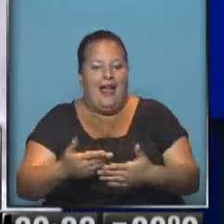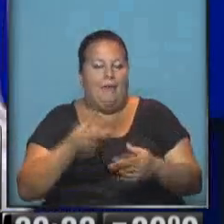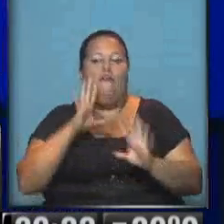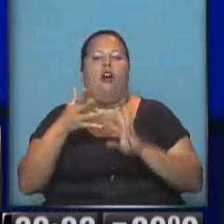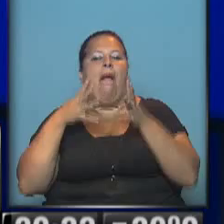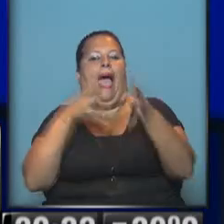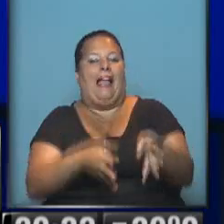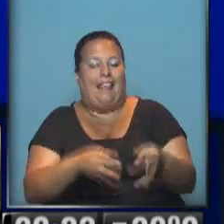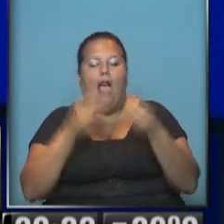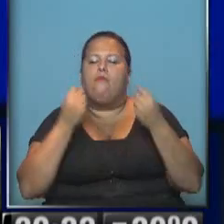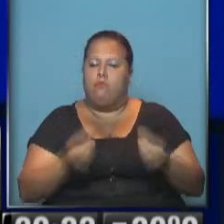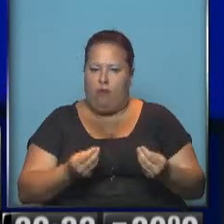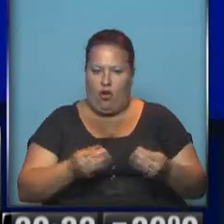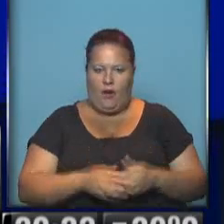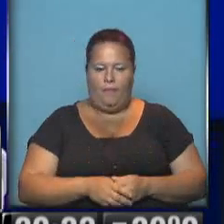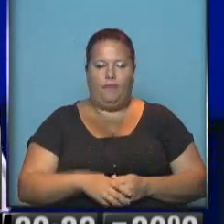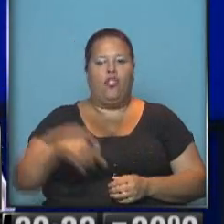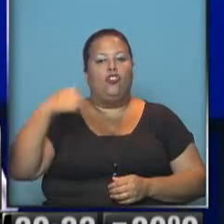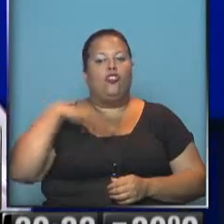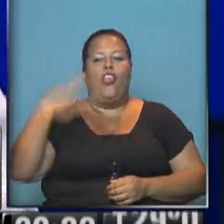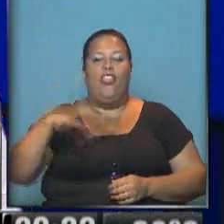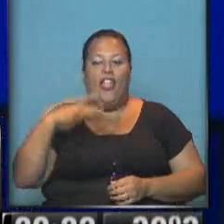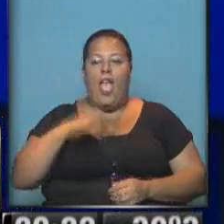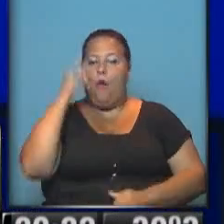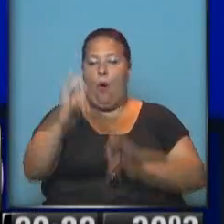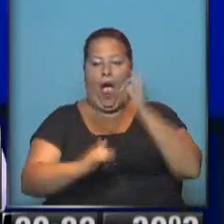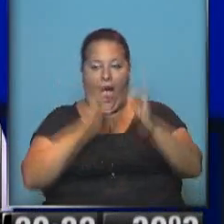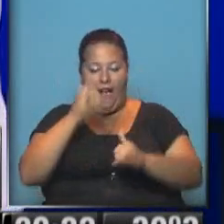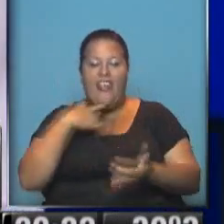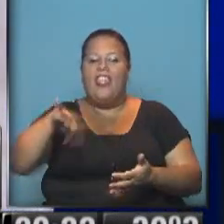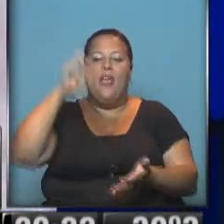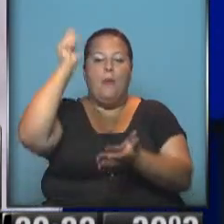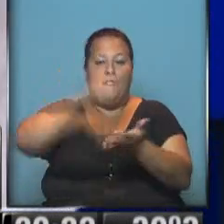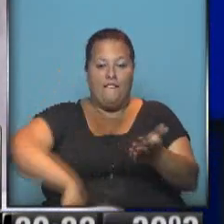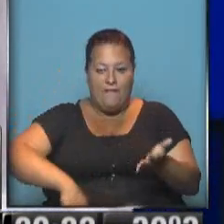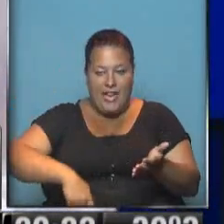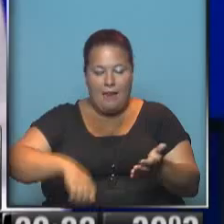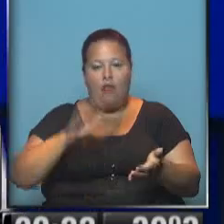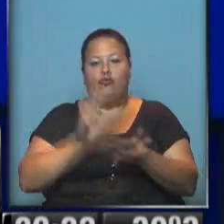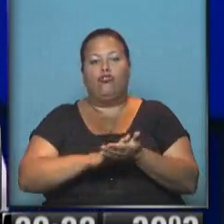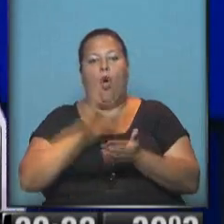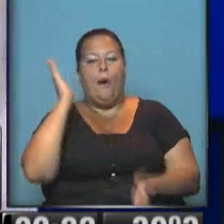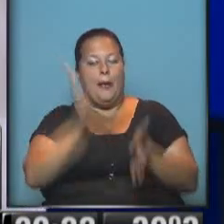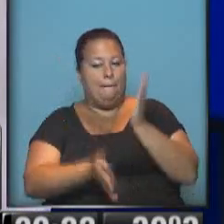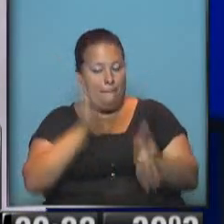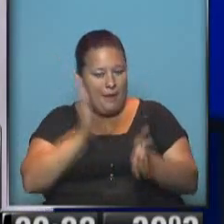ataque, porque yo tenía que decir, tenía que firmar en base a las torturas,